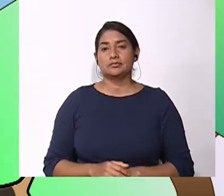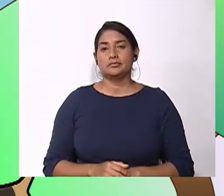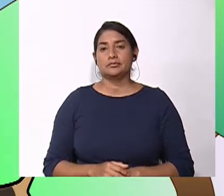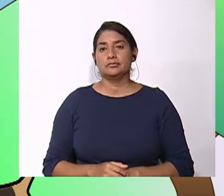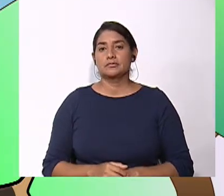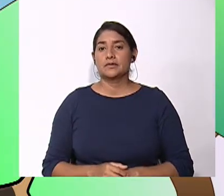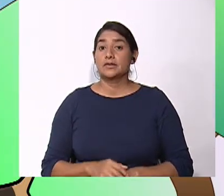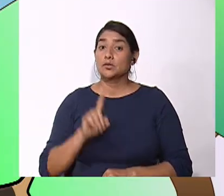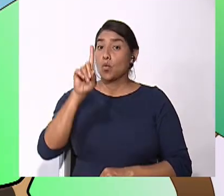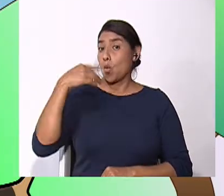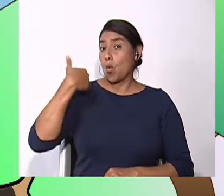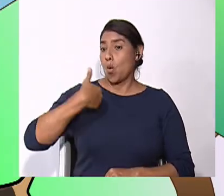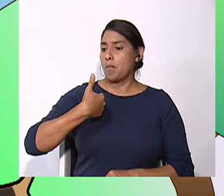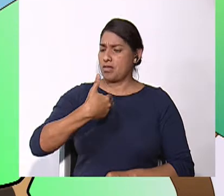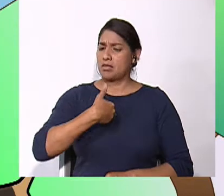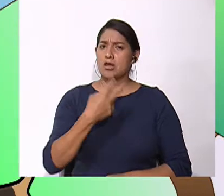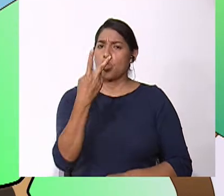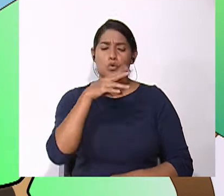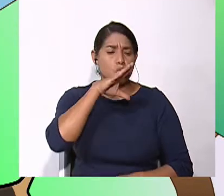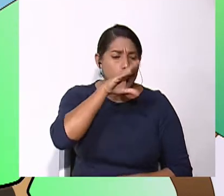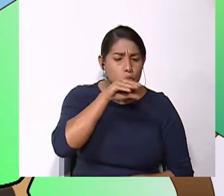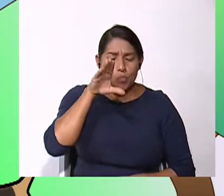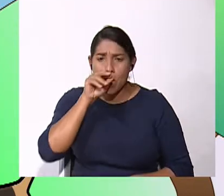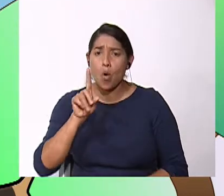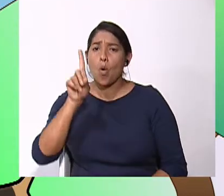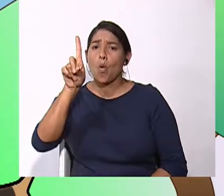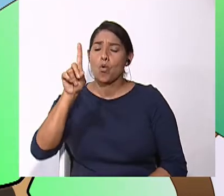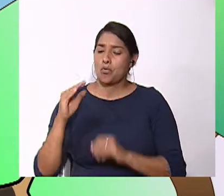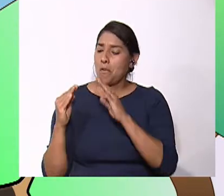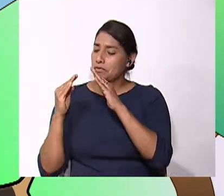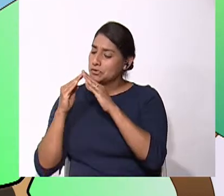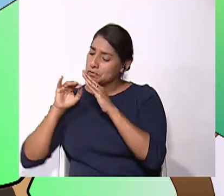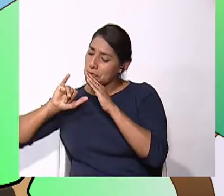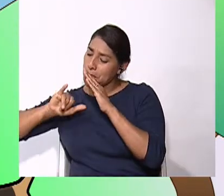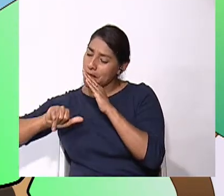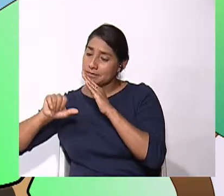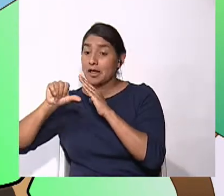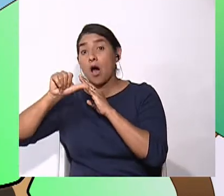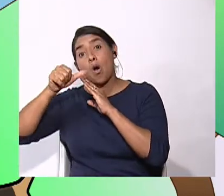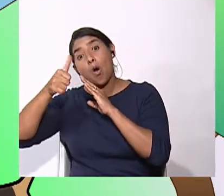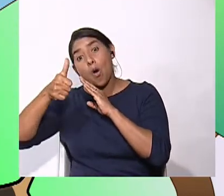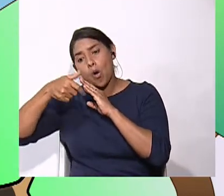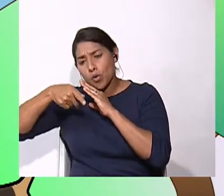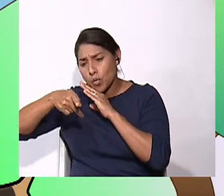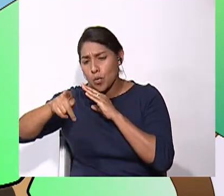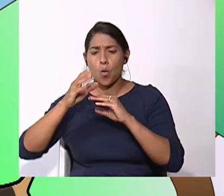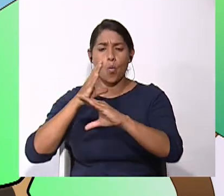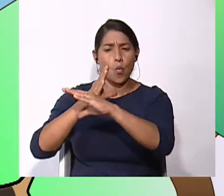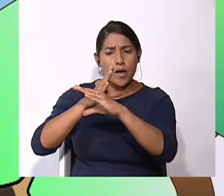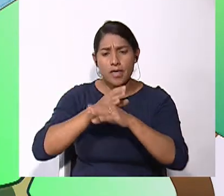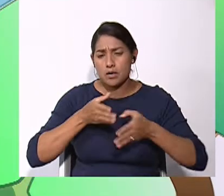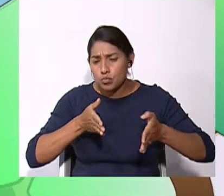Un hombre tenía dos perros. Uno era para la caza y el otro para el cuido.